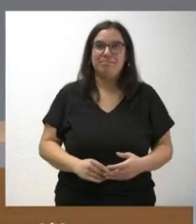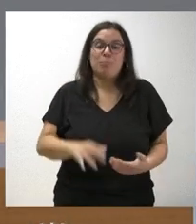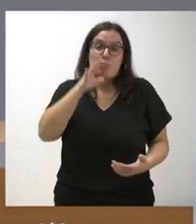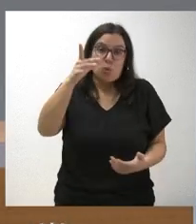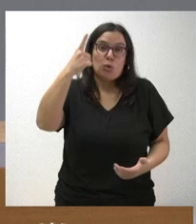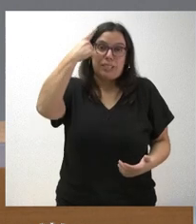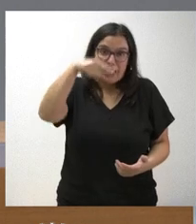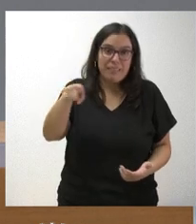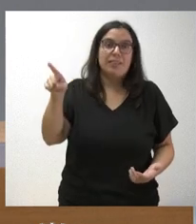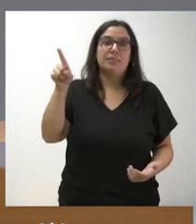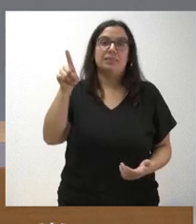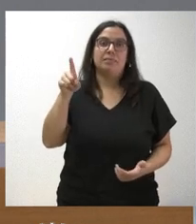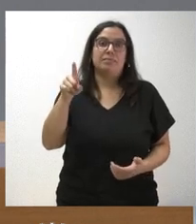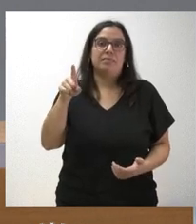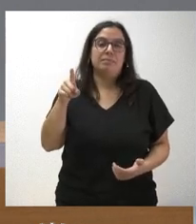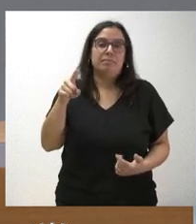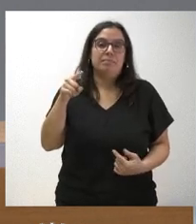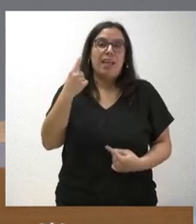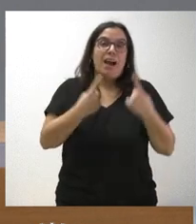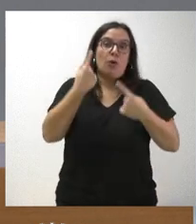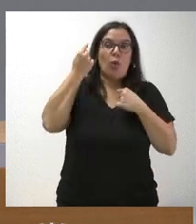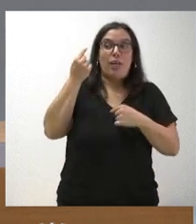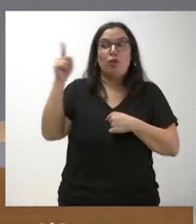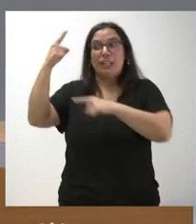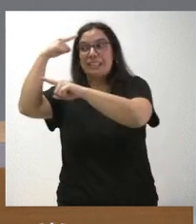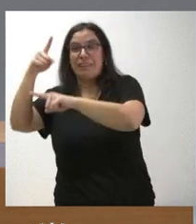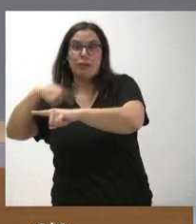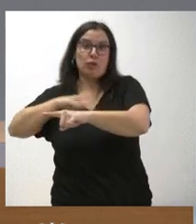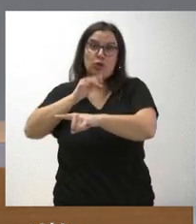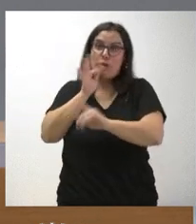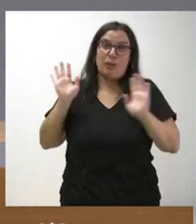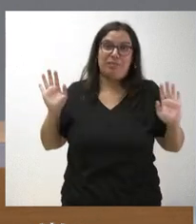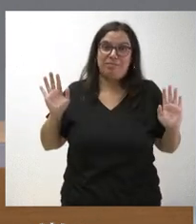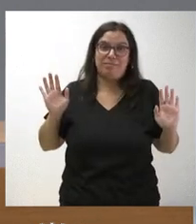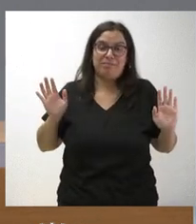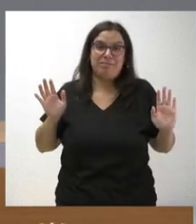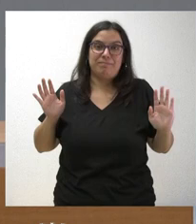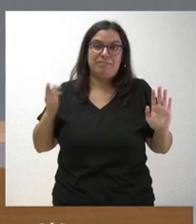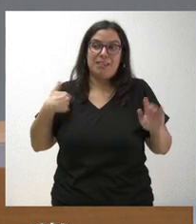sabe al al menos algunas cifras que nosotros no sabemos de lo que le pueda llegar a